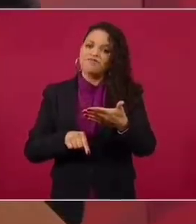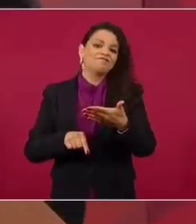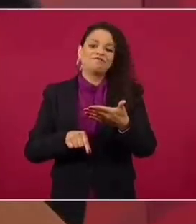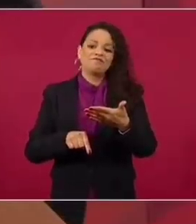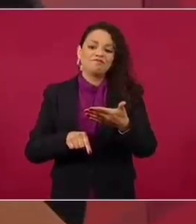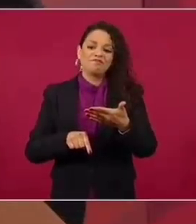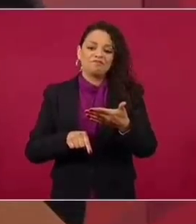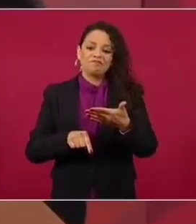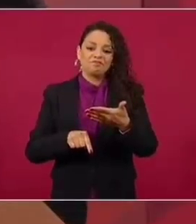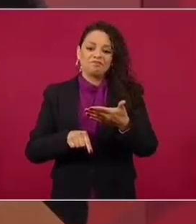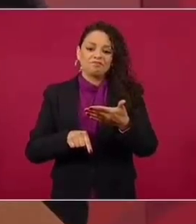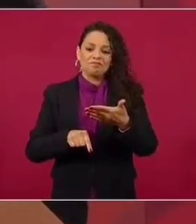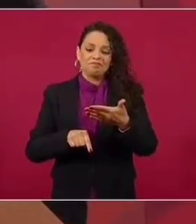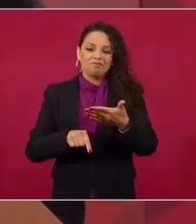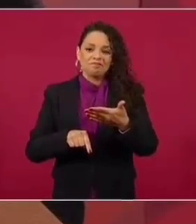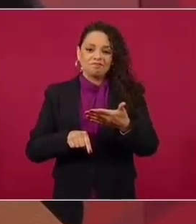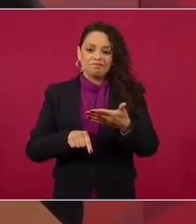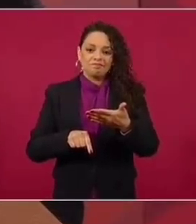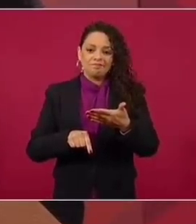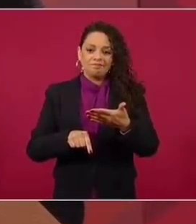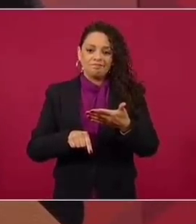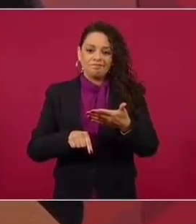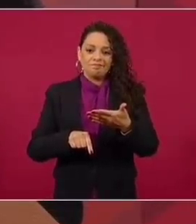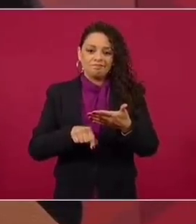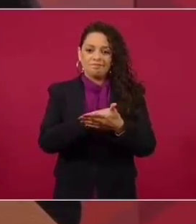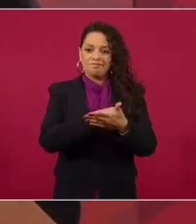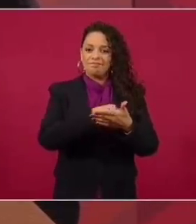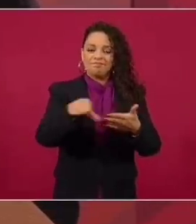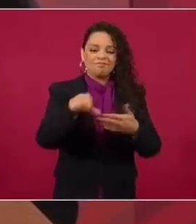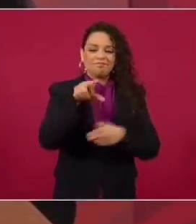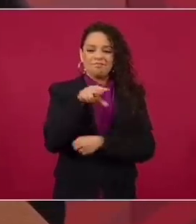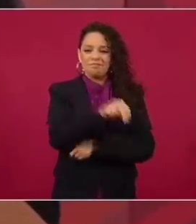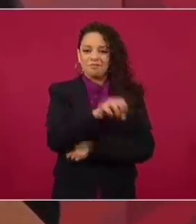se pillan a la empresa de Slim